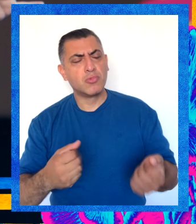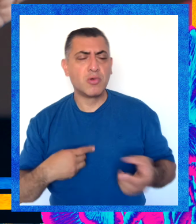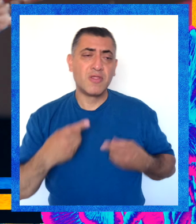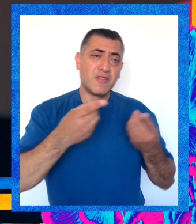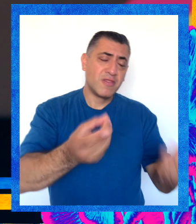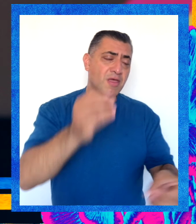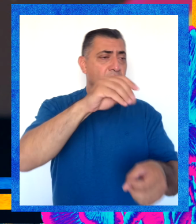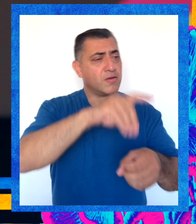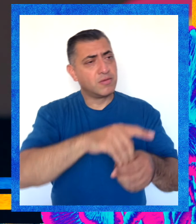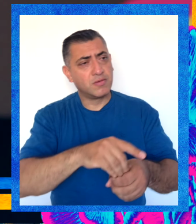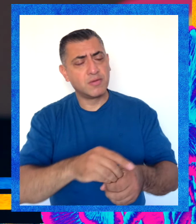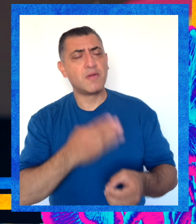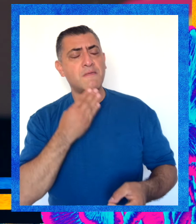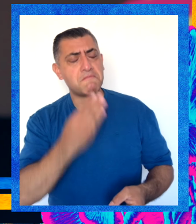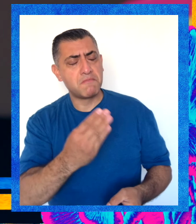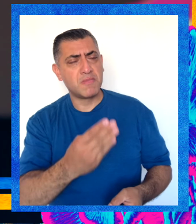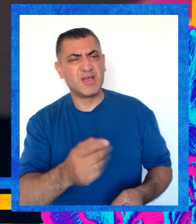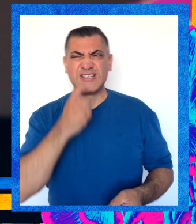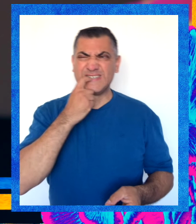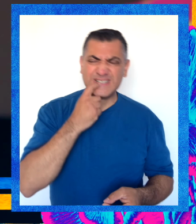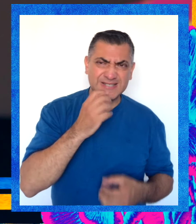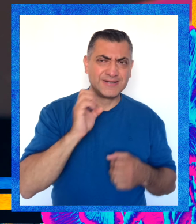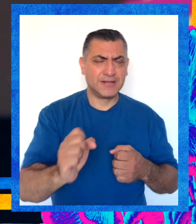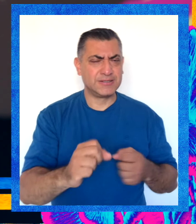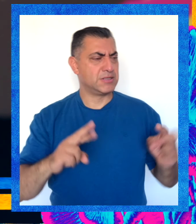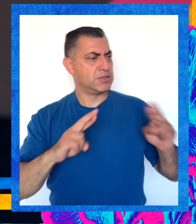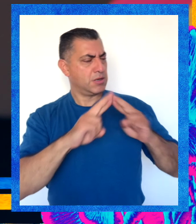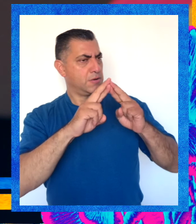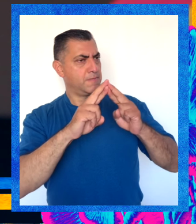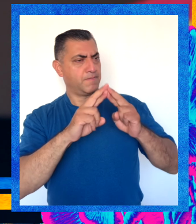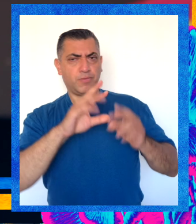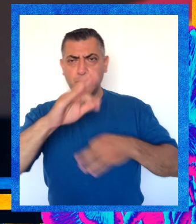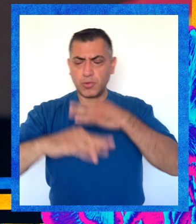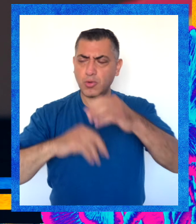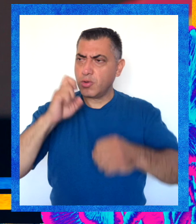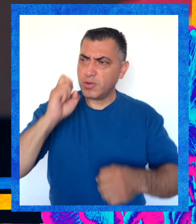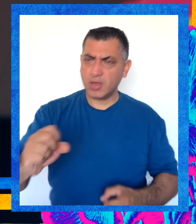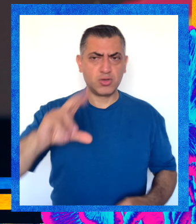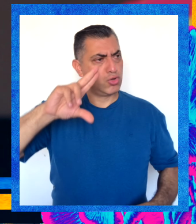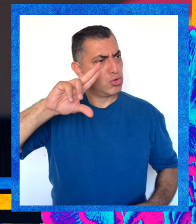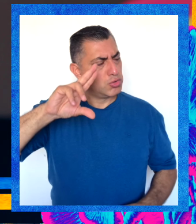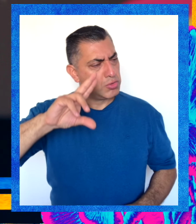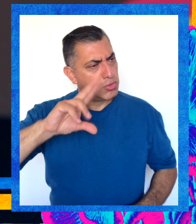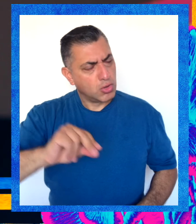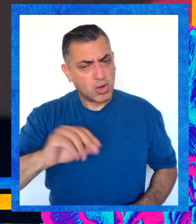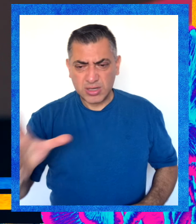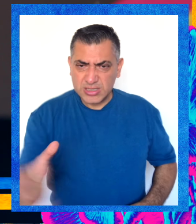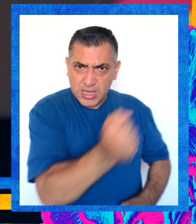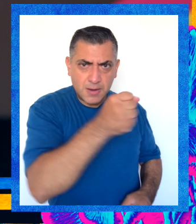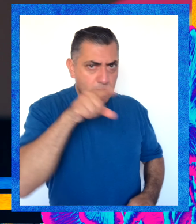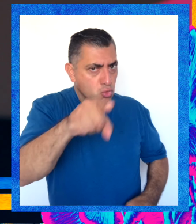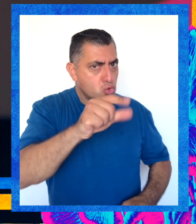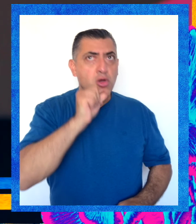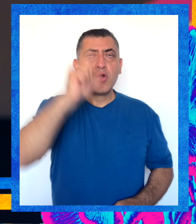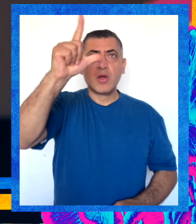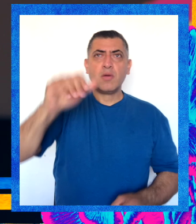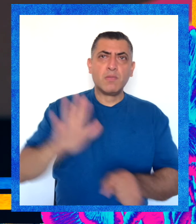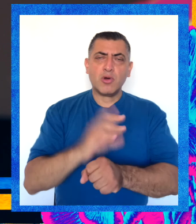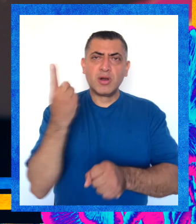caritativo amable celoso con respecto a alguna religión todo esto no va a salvar tu alma